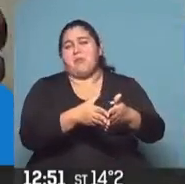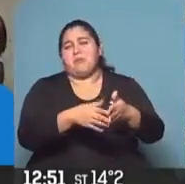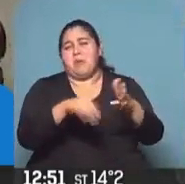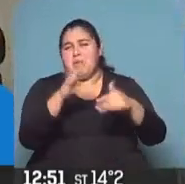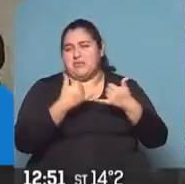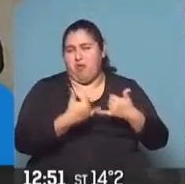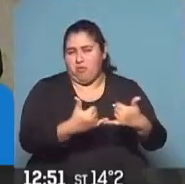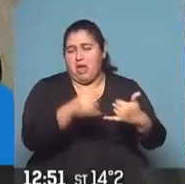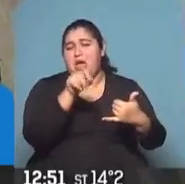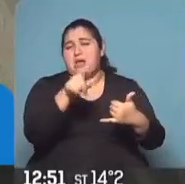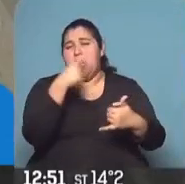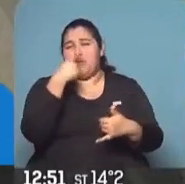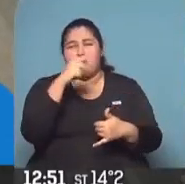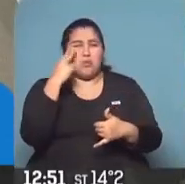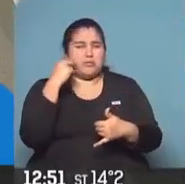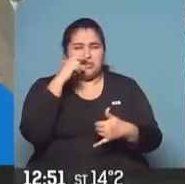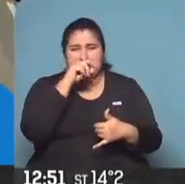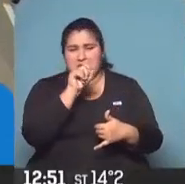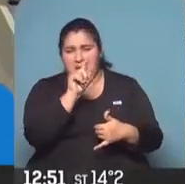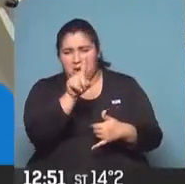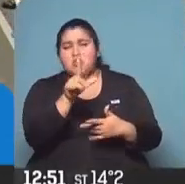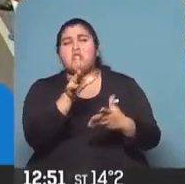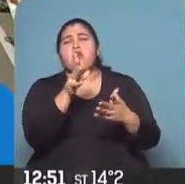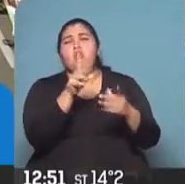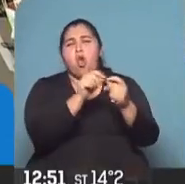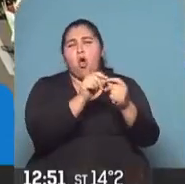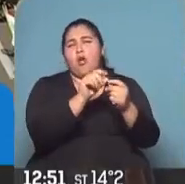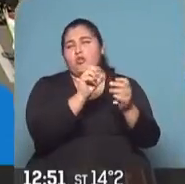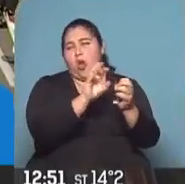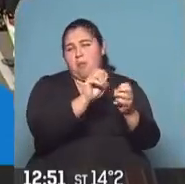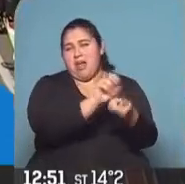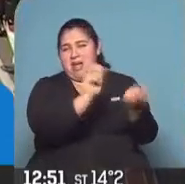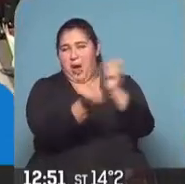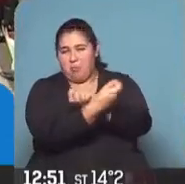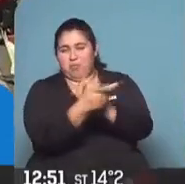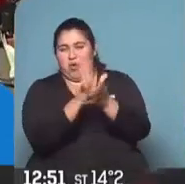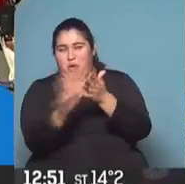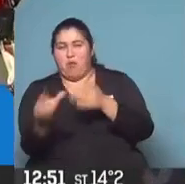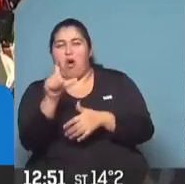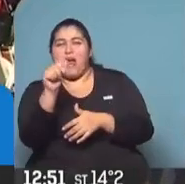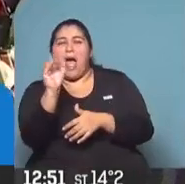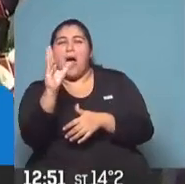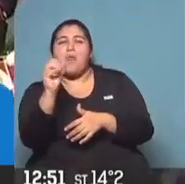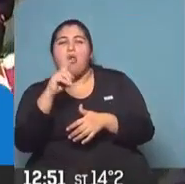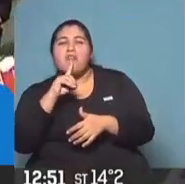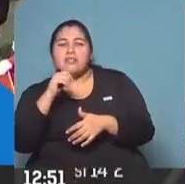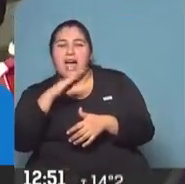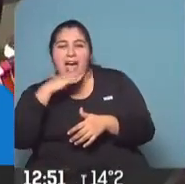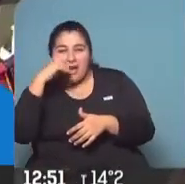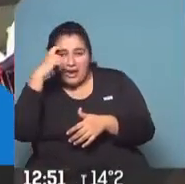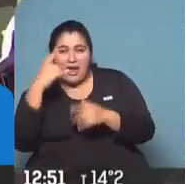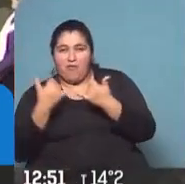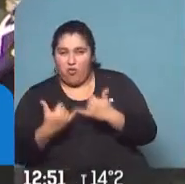en el año 1971 se cambió su denominación por esta escuela nacional de cabotaje rural en el año